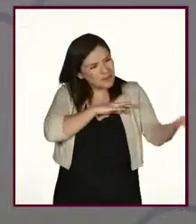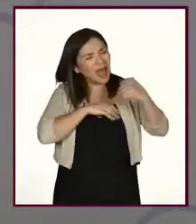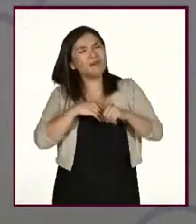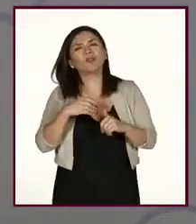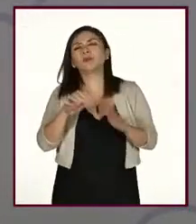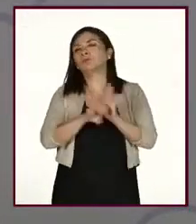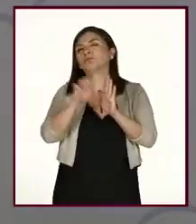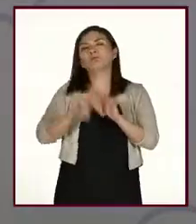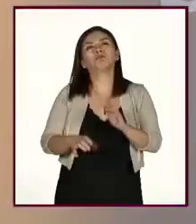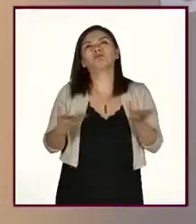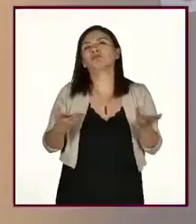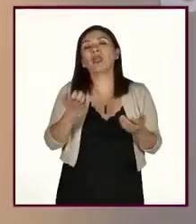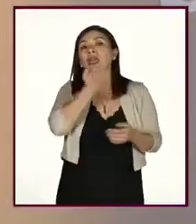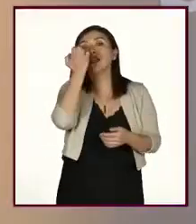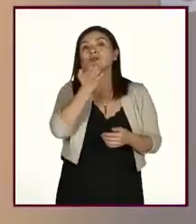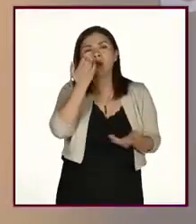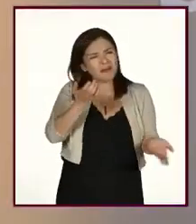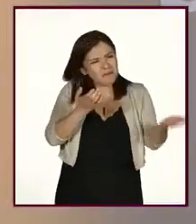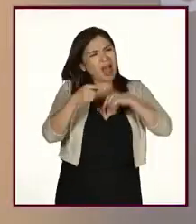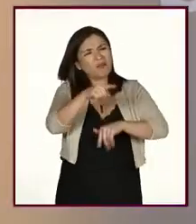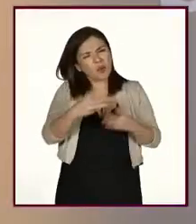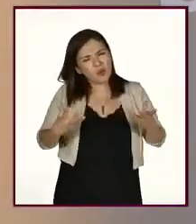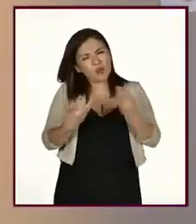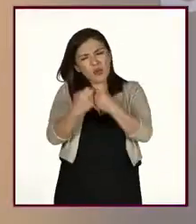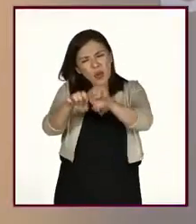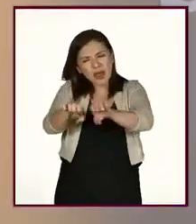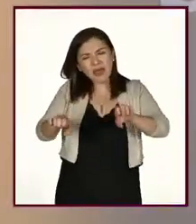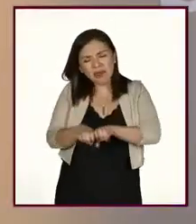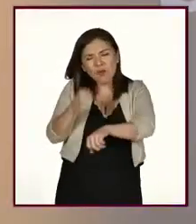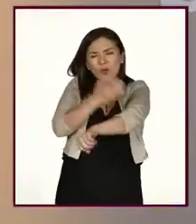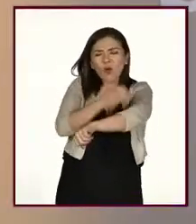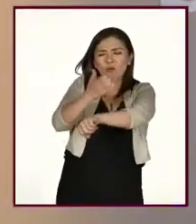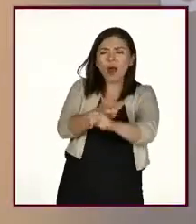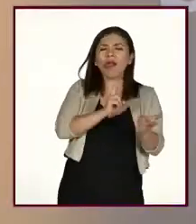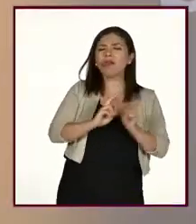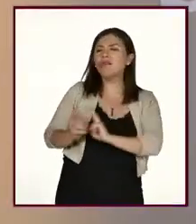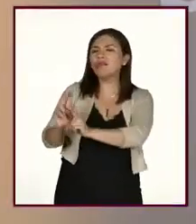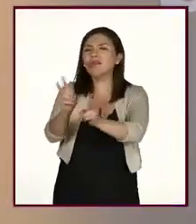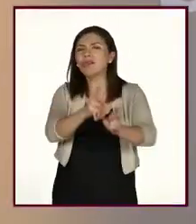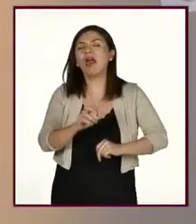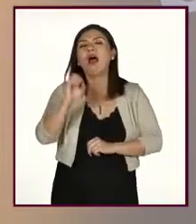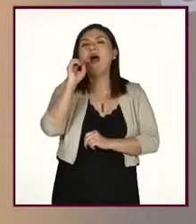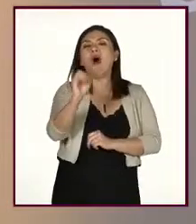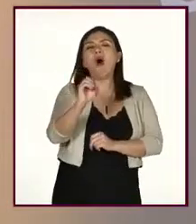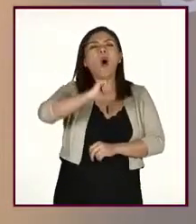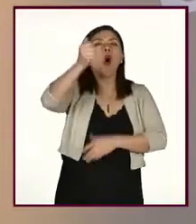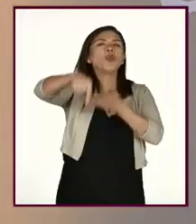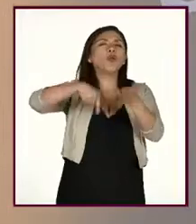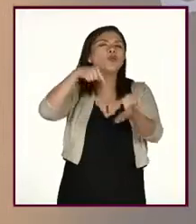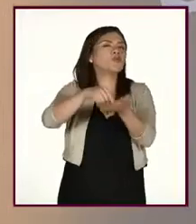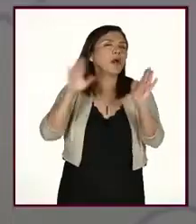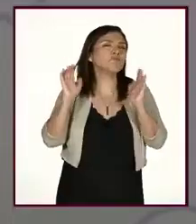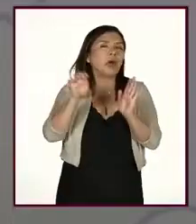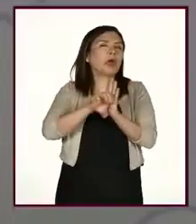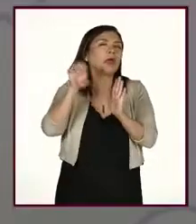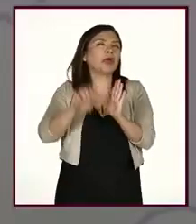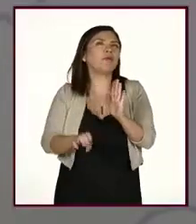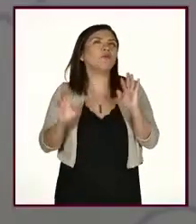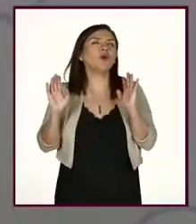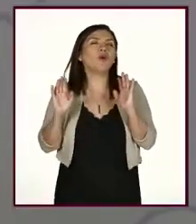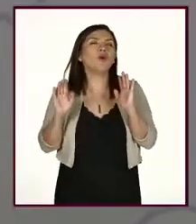mejor también en la escuela, ¿sí? Con compañeritos, en algún otro lugar, si están como en